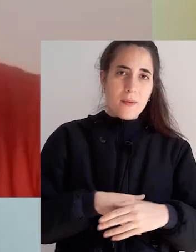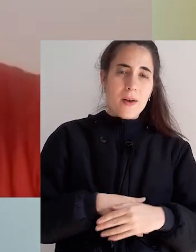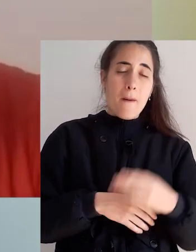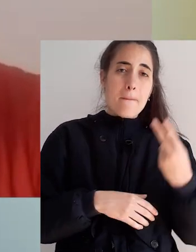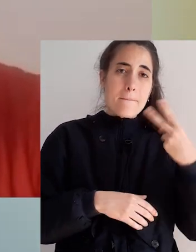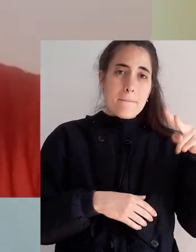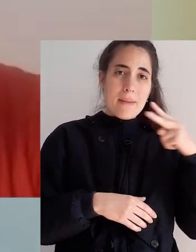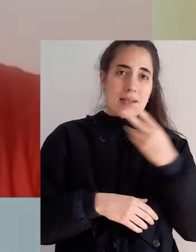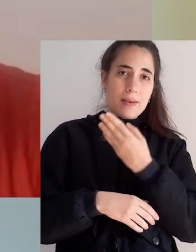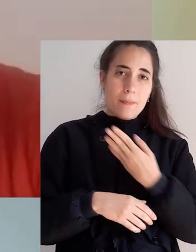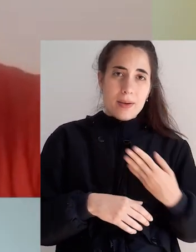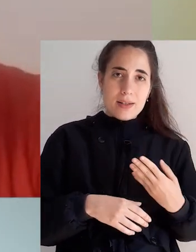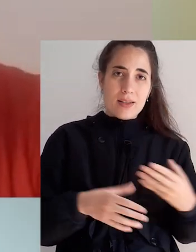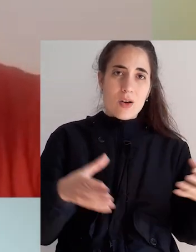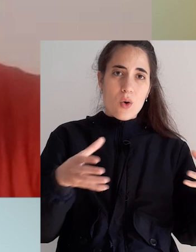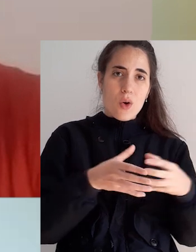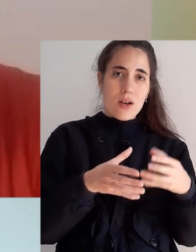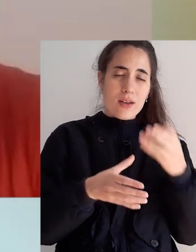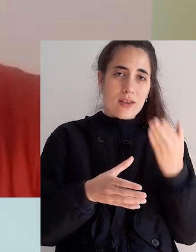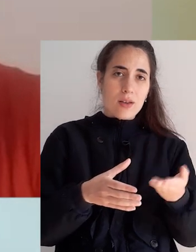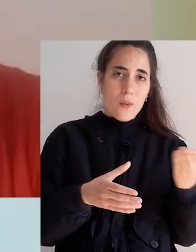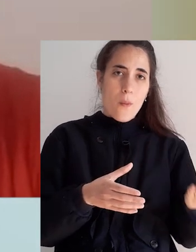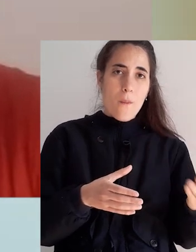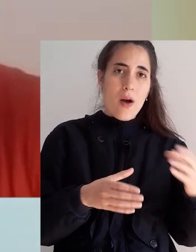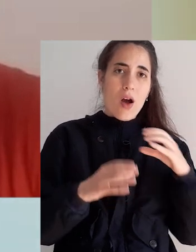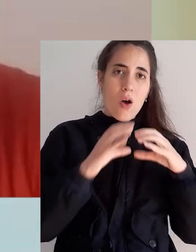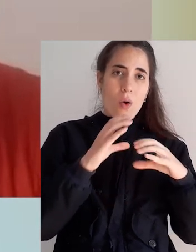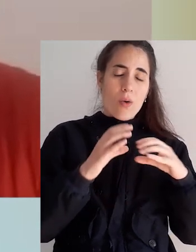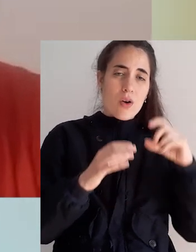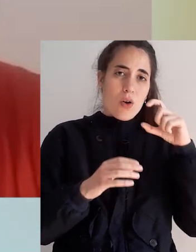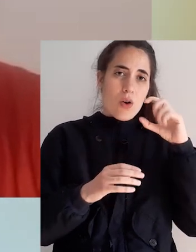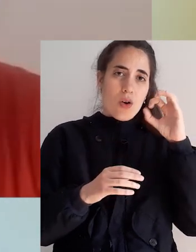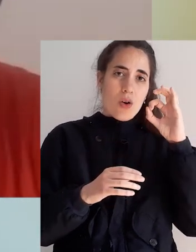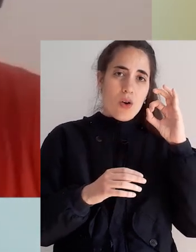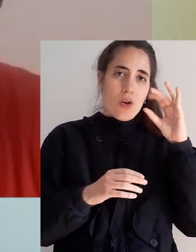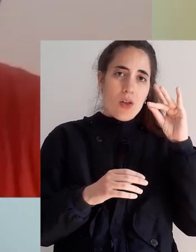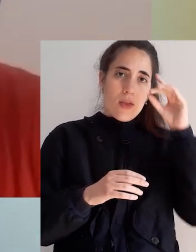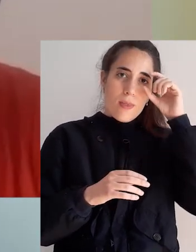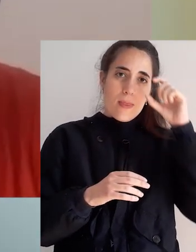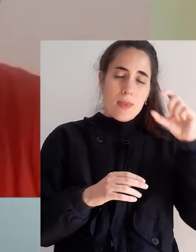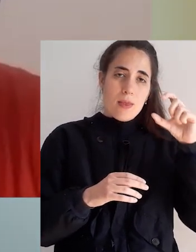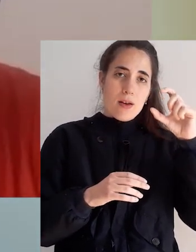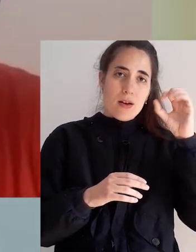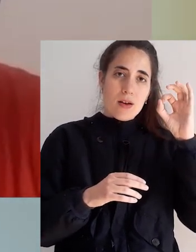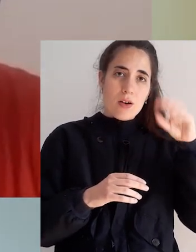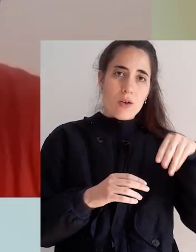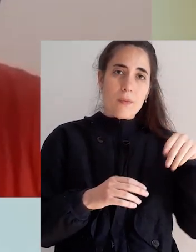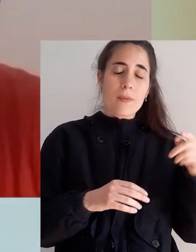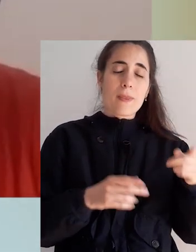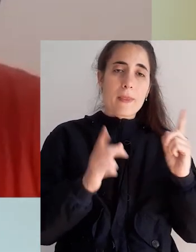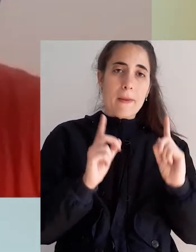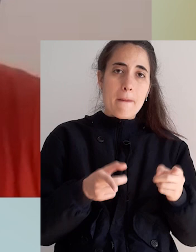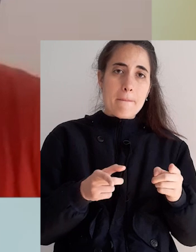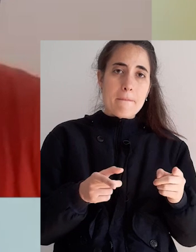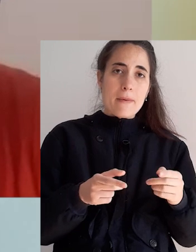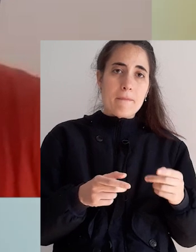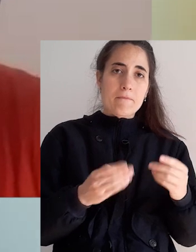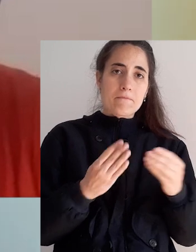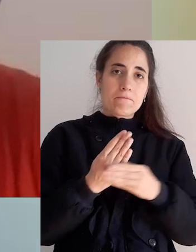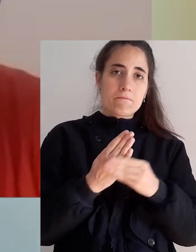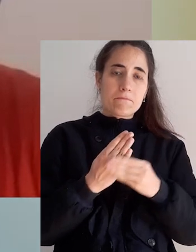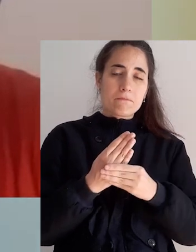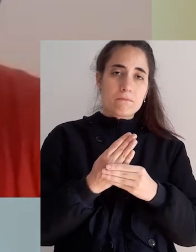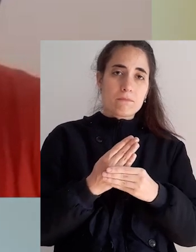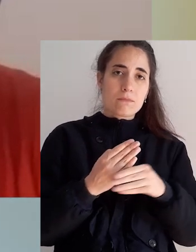mujer muy comprometida en la defensa de los derechos de las personas con discapacidad. Es doctora en Ciencias Económicas, egresada